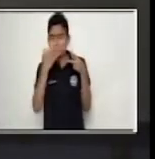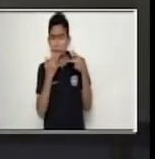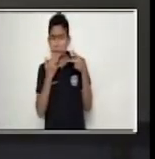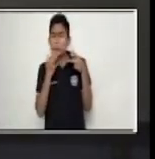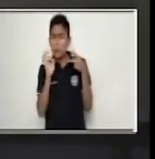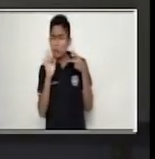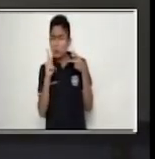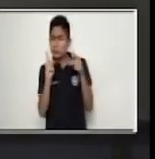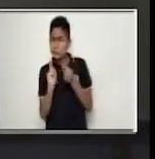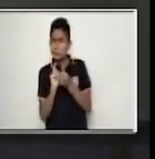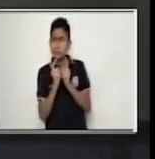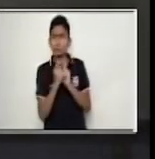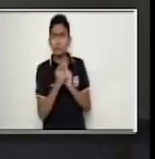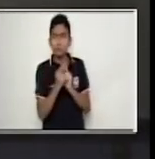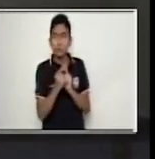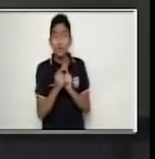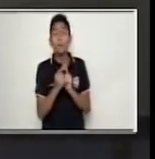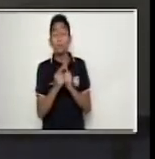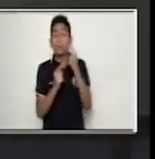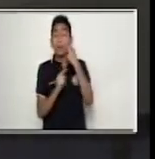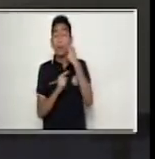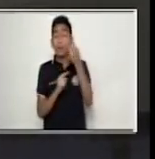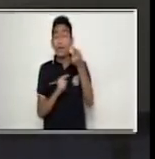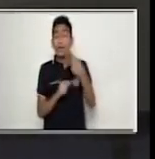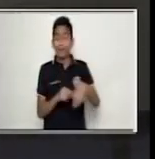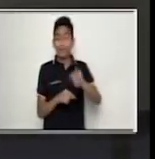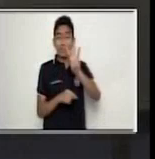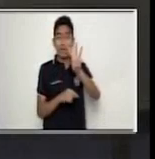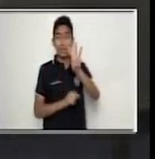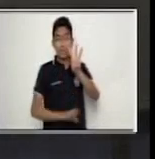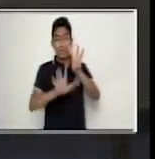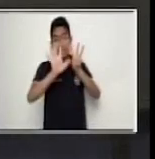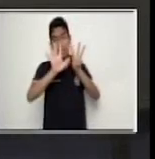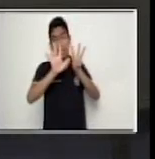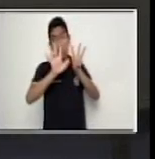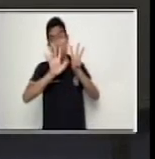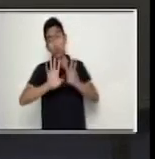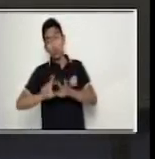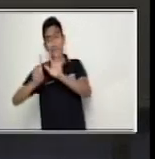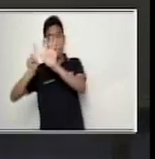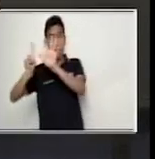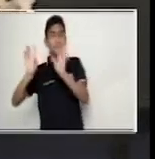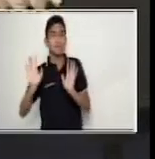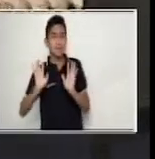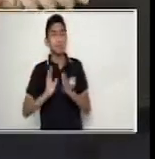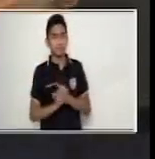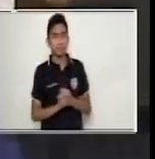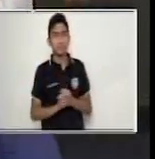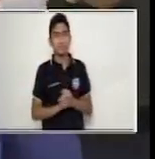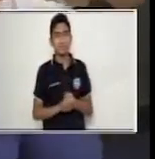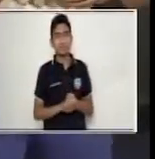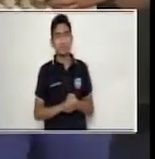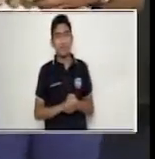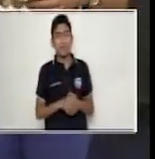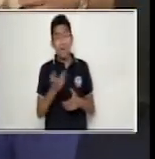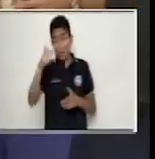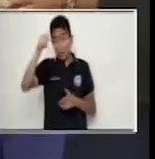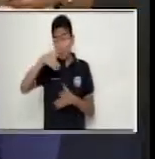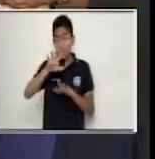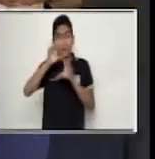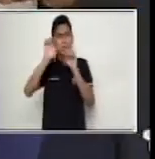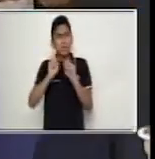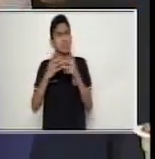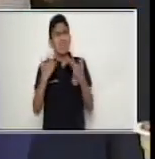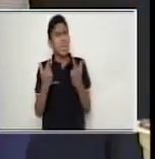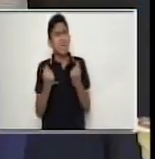acá. Tienes un 3, tienes un 5 y tienes un 6. Perfecto. Podemos